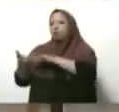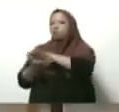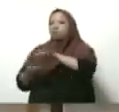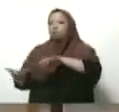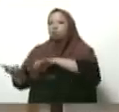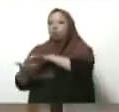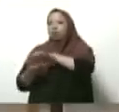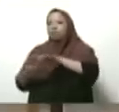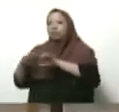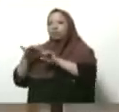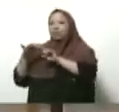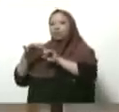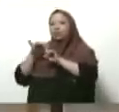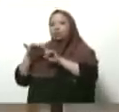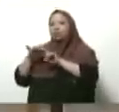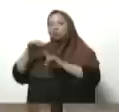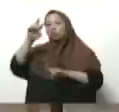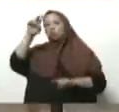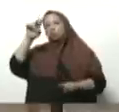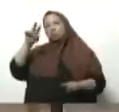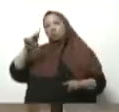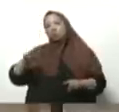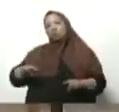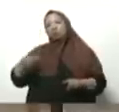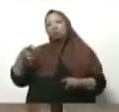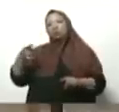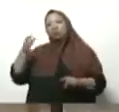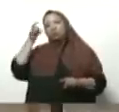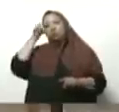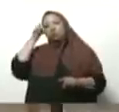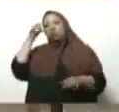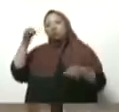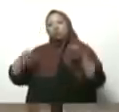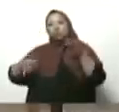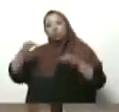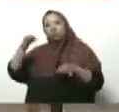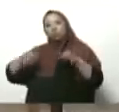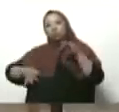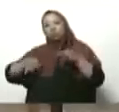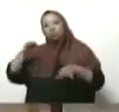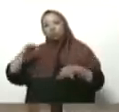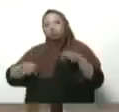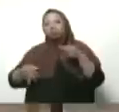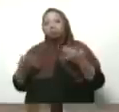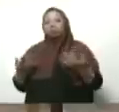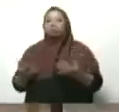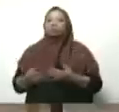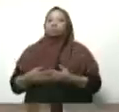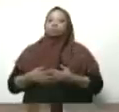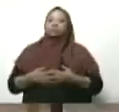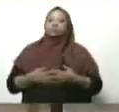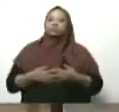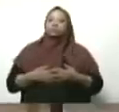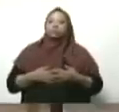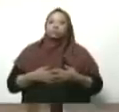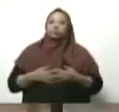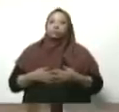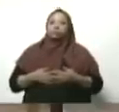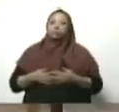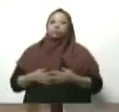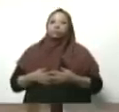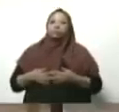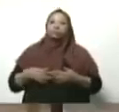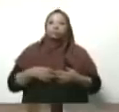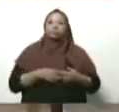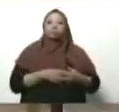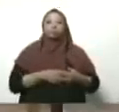nuestro país en el día a día que pudiera no solo a ser judicial ser judicial y zav le en el sentido de lo que implica